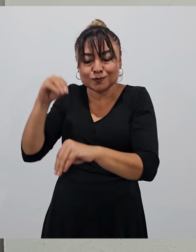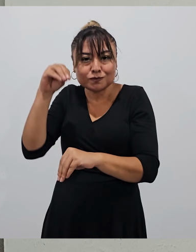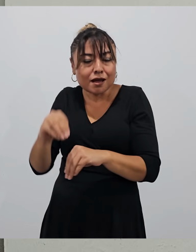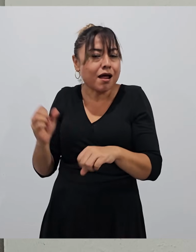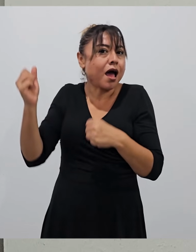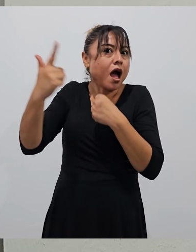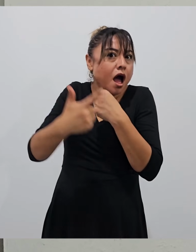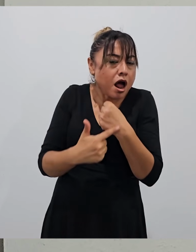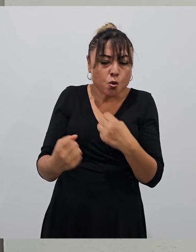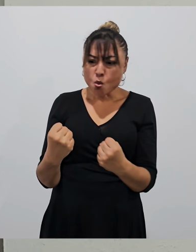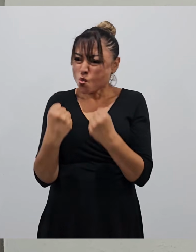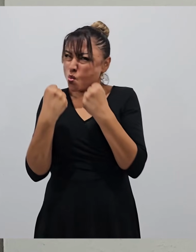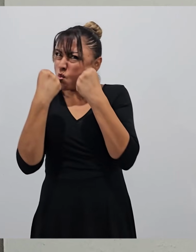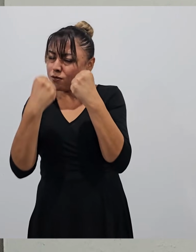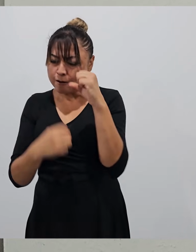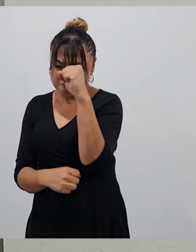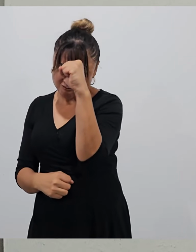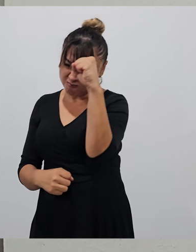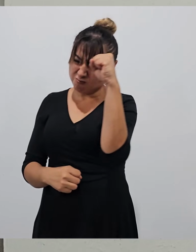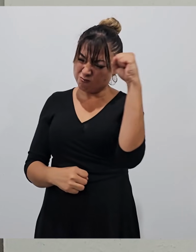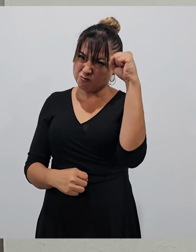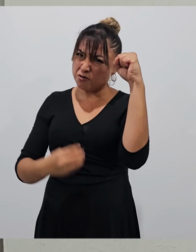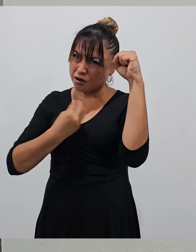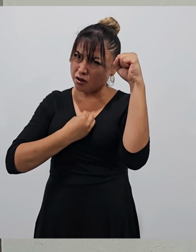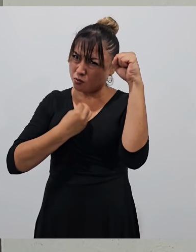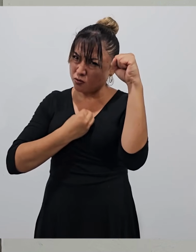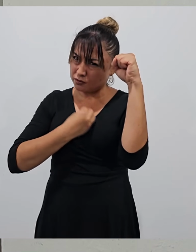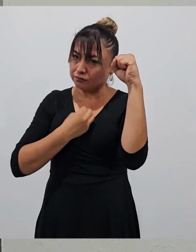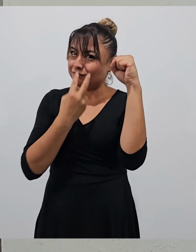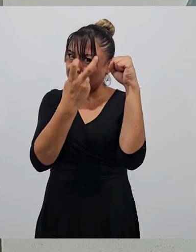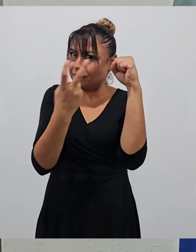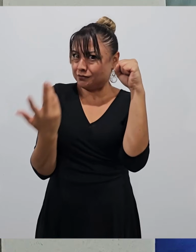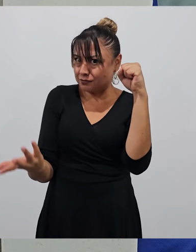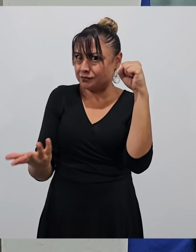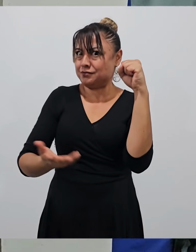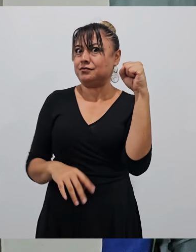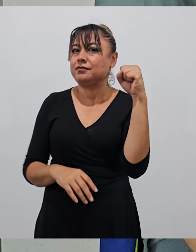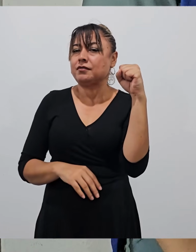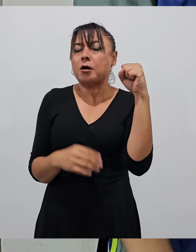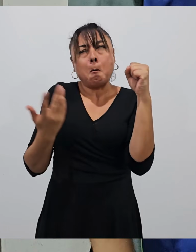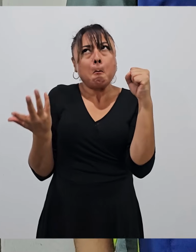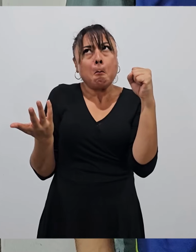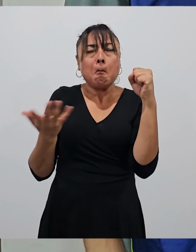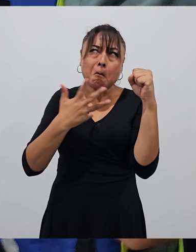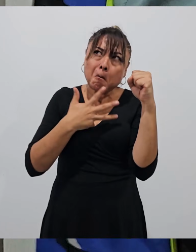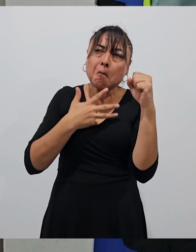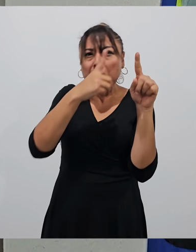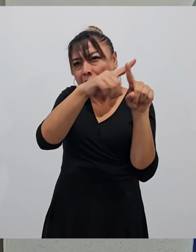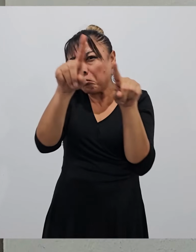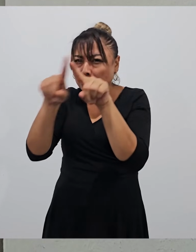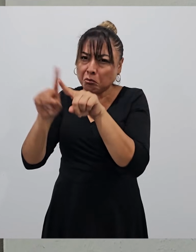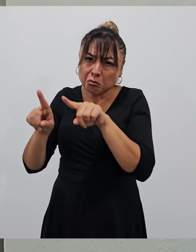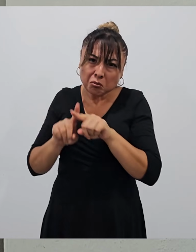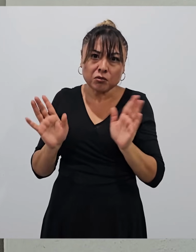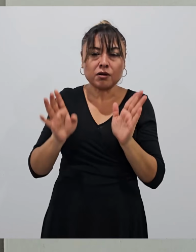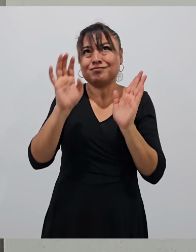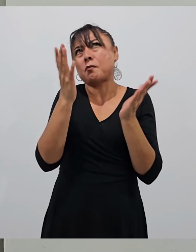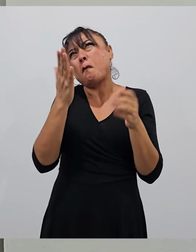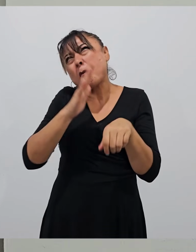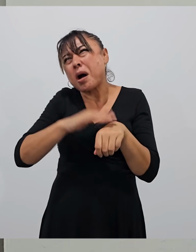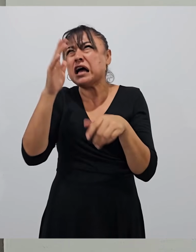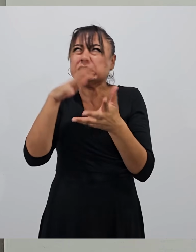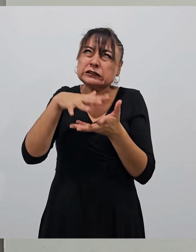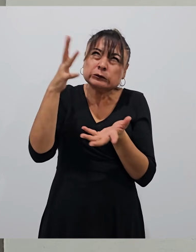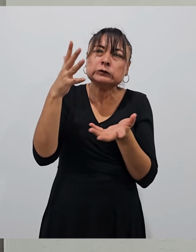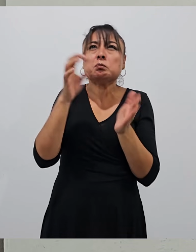empuje que están ejerciendo la construcción como el suelo en este punto. Dicho de otro modo, hacer un sistema de contención. Existen muchos tipos de sistemas de